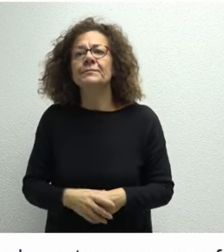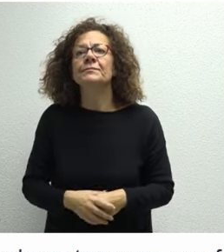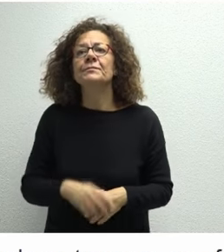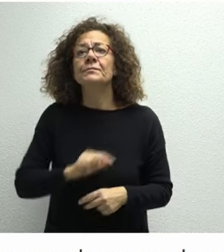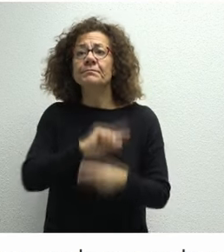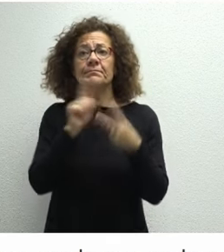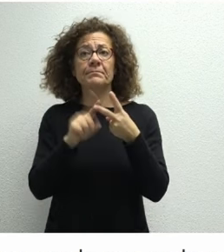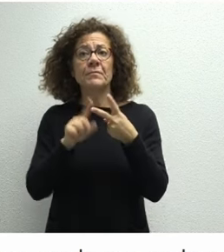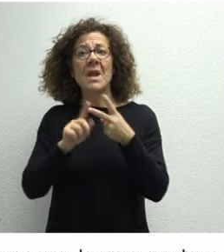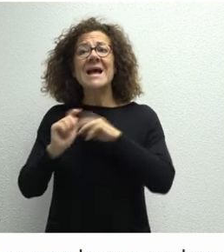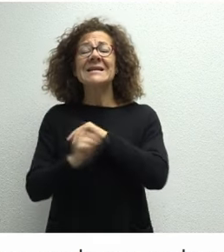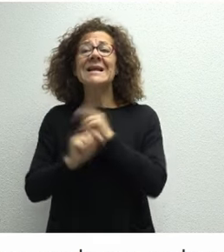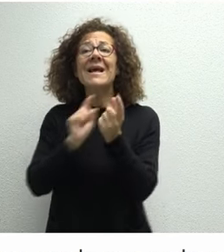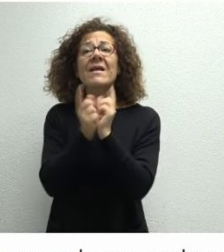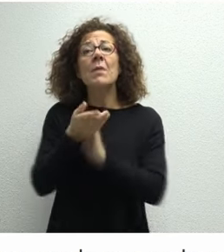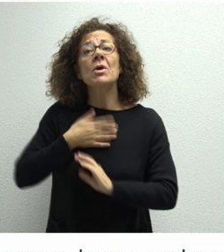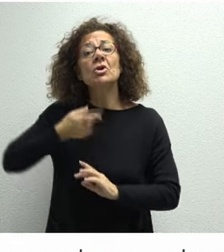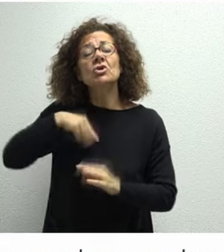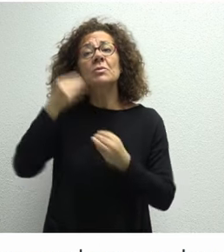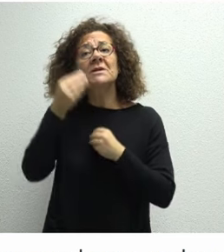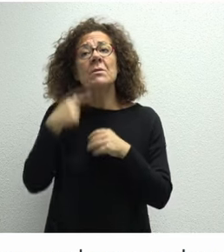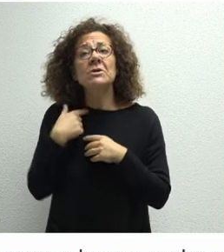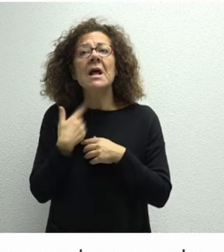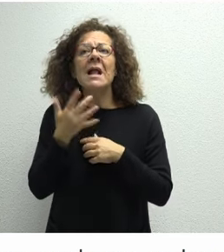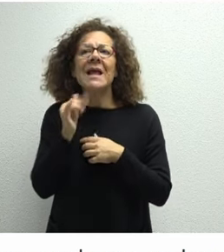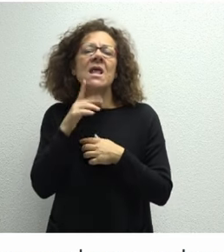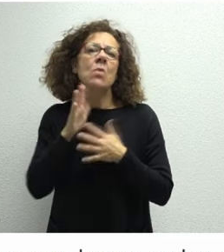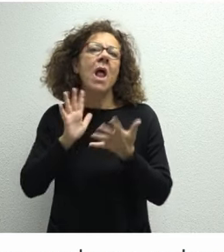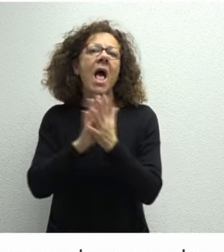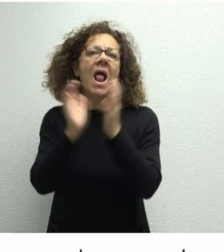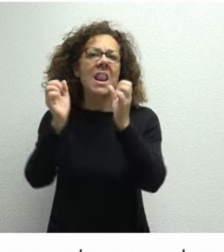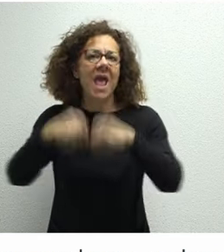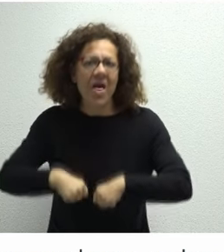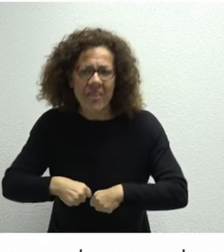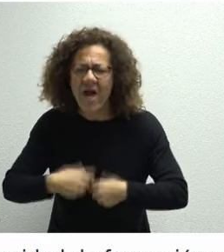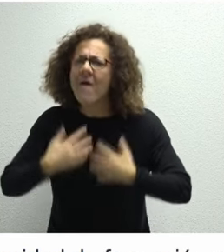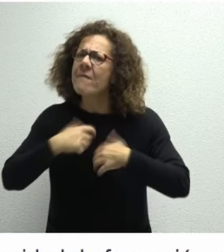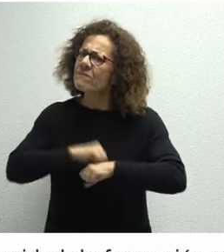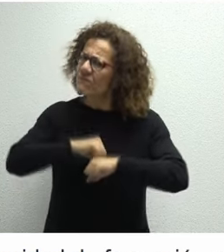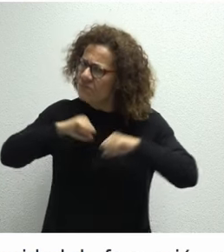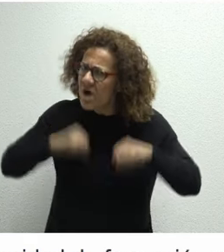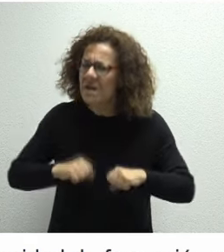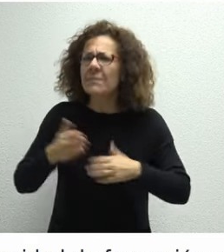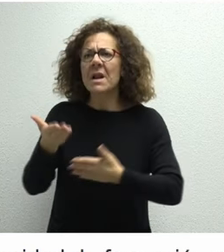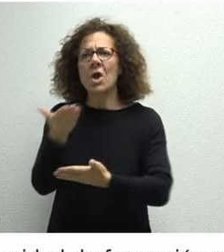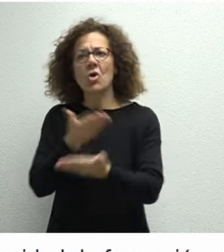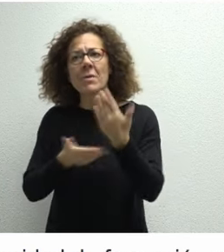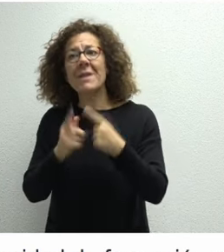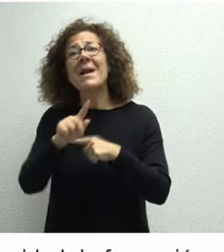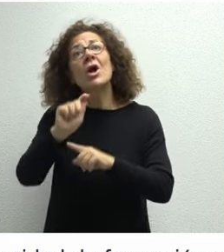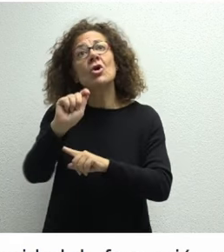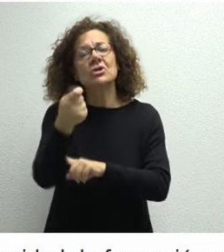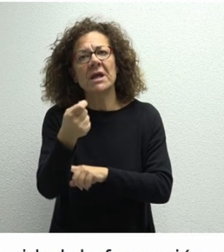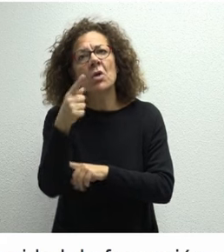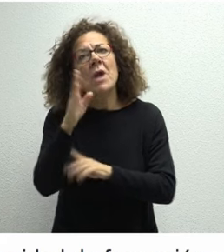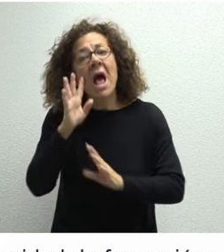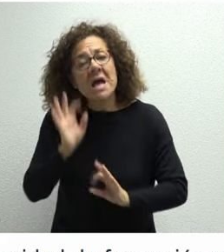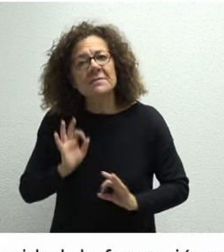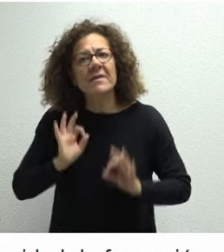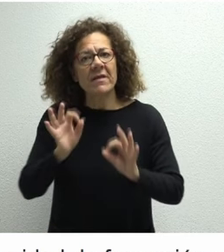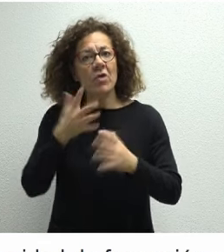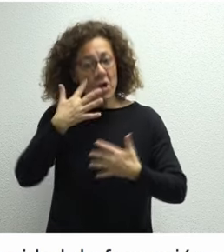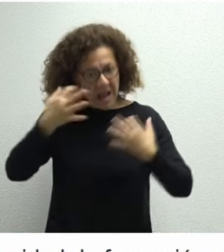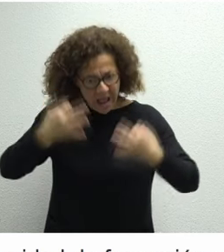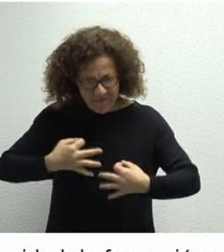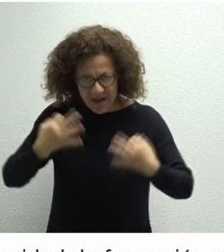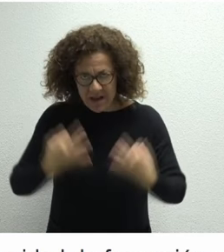segundo lugar una estrategia de cambio que nosotros planteábamos era el establecer una alianza firme vale para colab para lograr no una especialización real